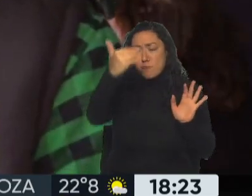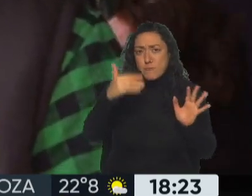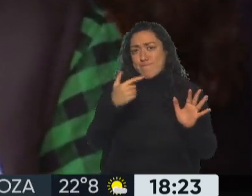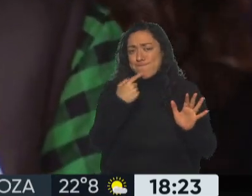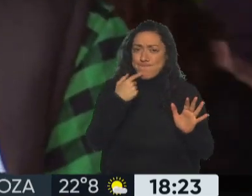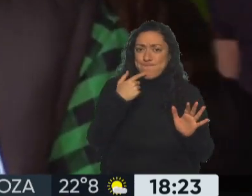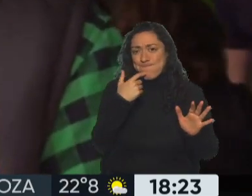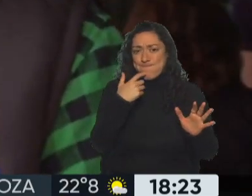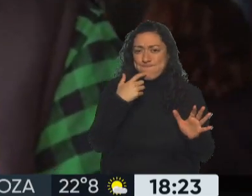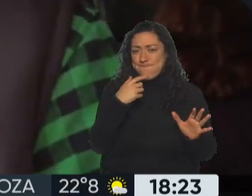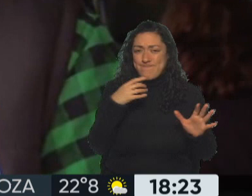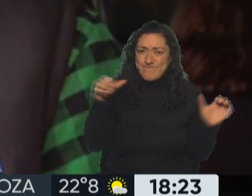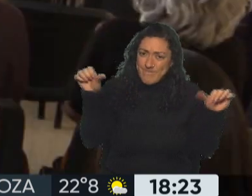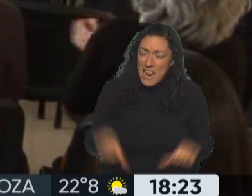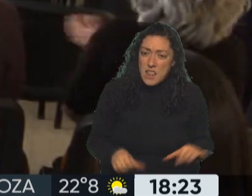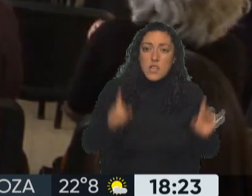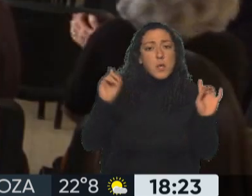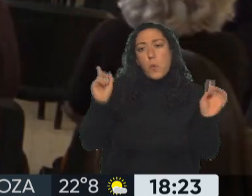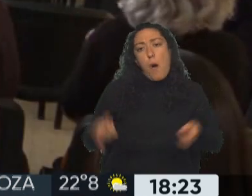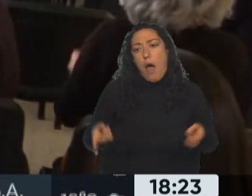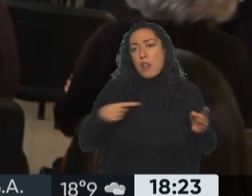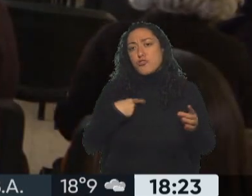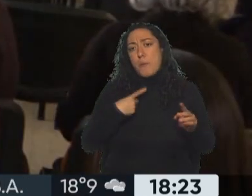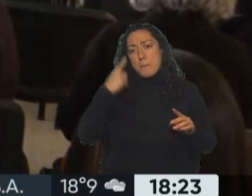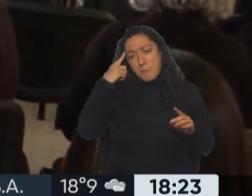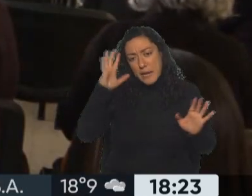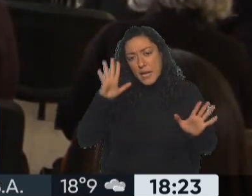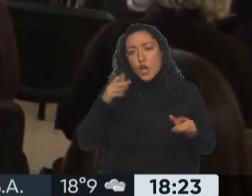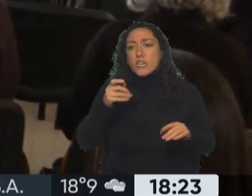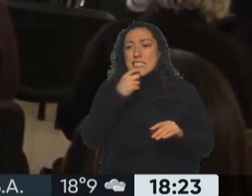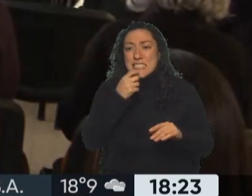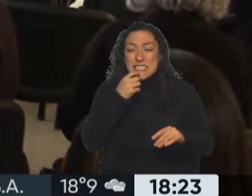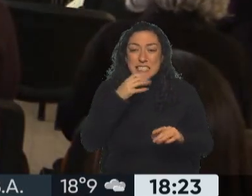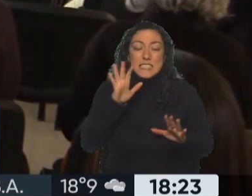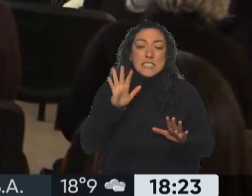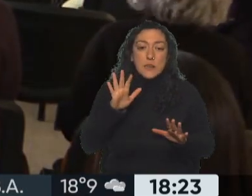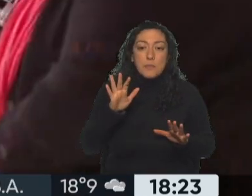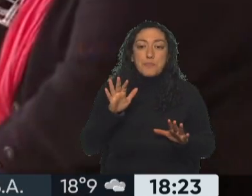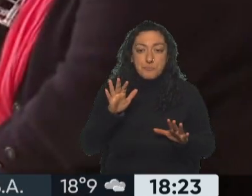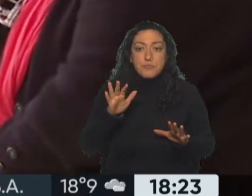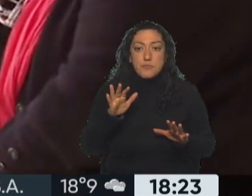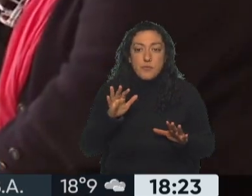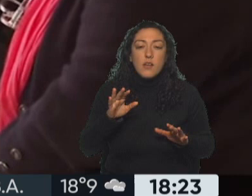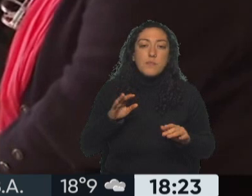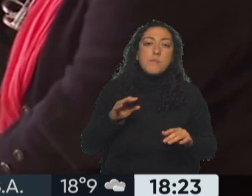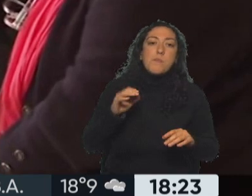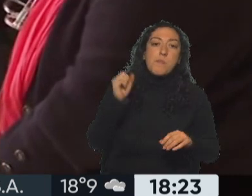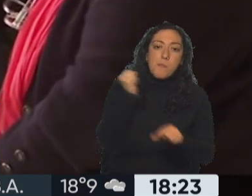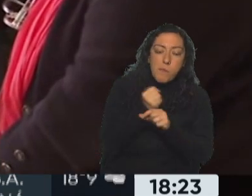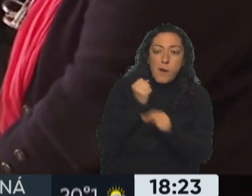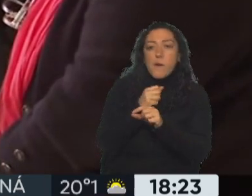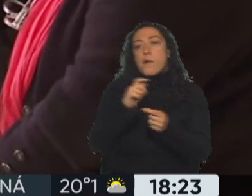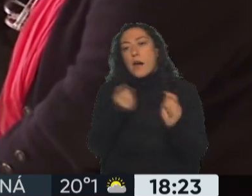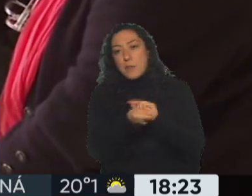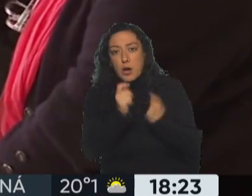estar del todo oscuro. No, creo que si se hacen las movidas que se tienen que hacer,